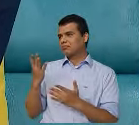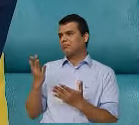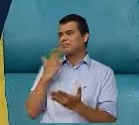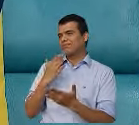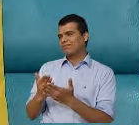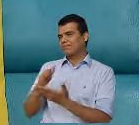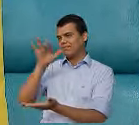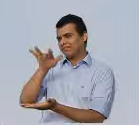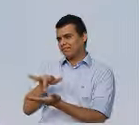gracias por habernos acompañado esta mañana. Bueno, con mucho gusto. Bueno, a ustedes los